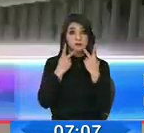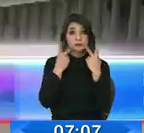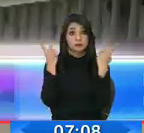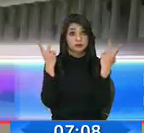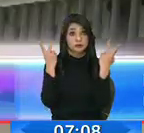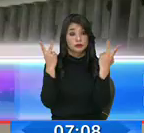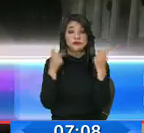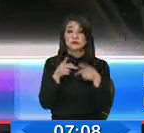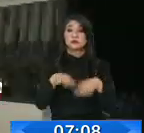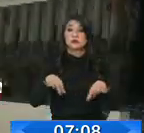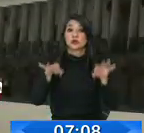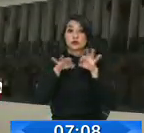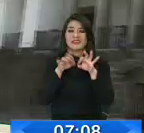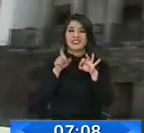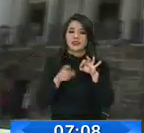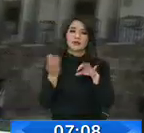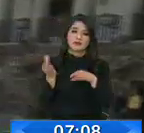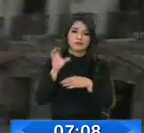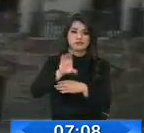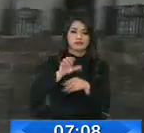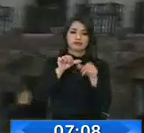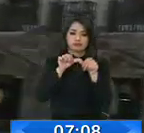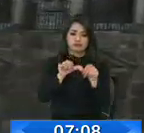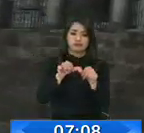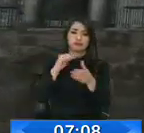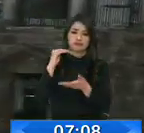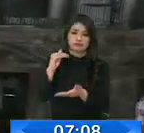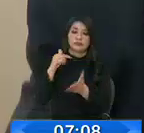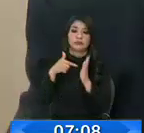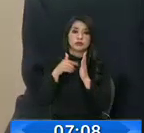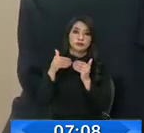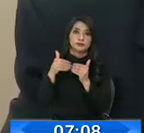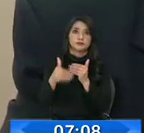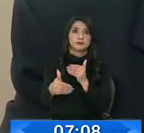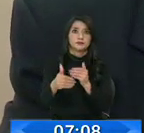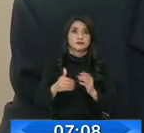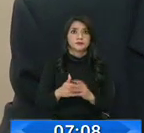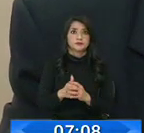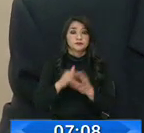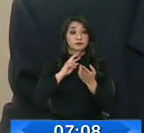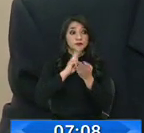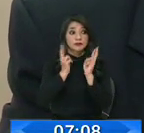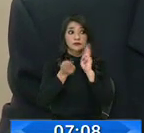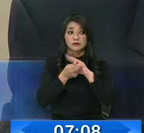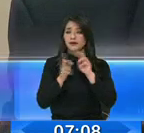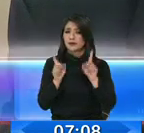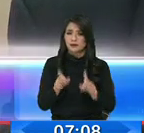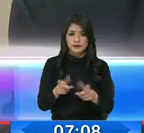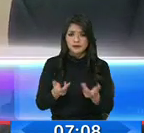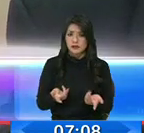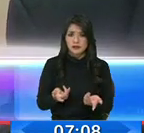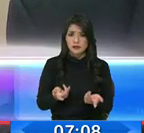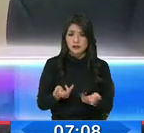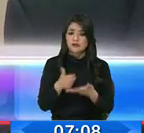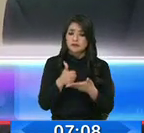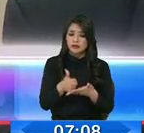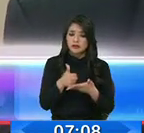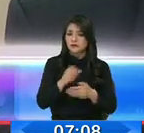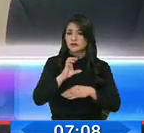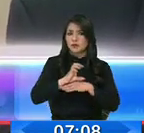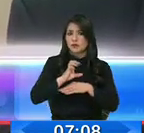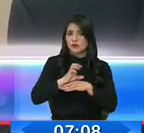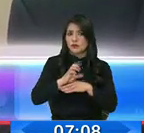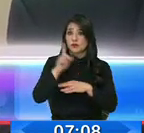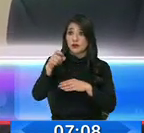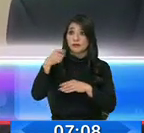sería clave para garantizar la sostenibilidad fiscal a largo plazo. Esas reformas deben darse por bien del país, no porque exige